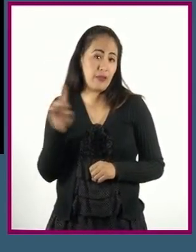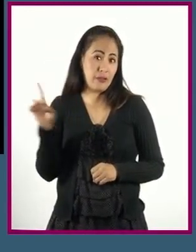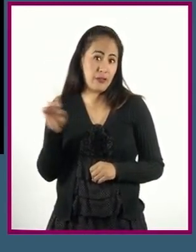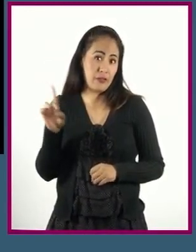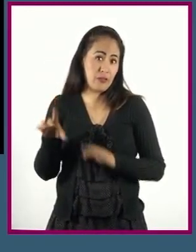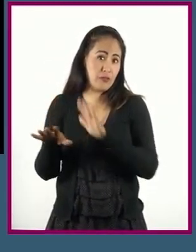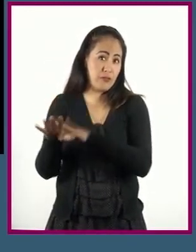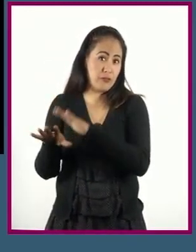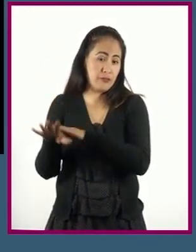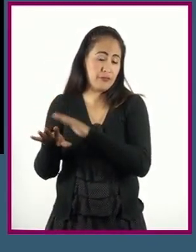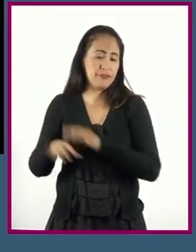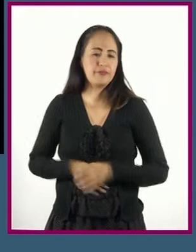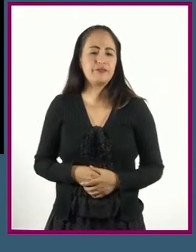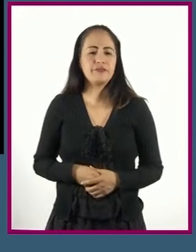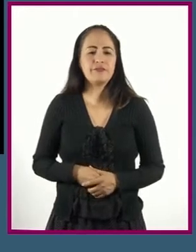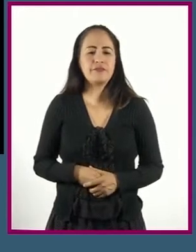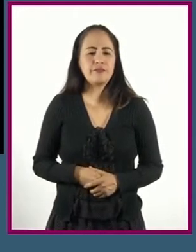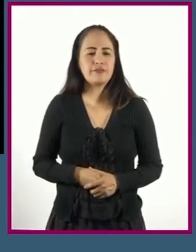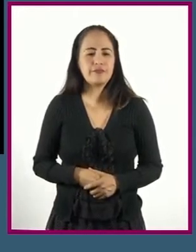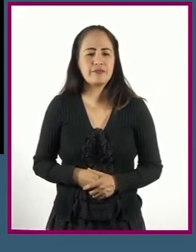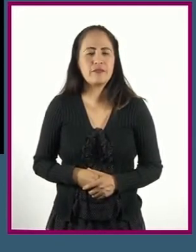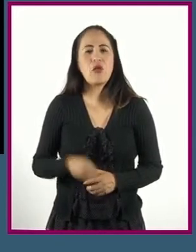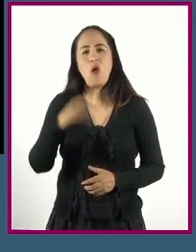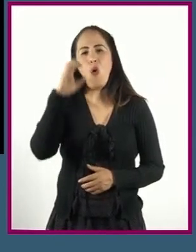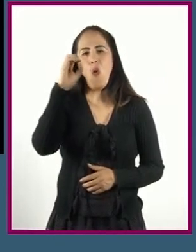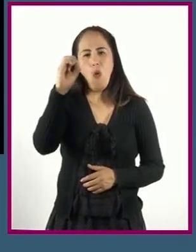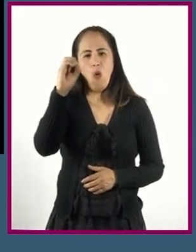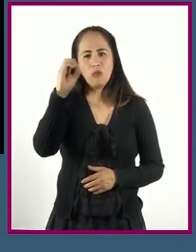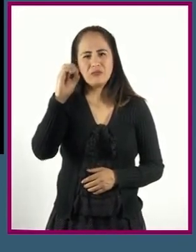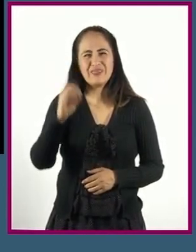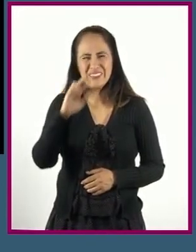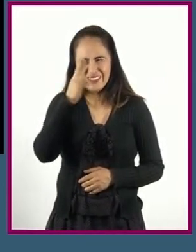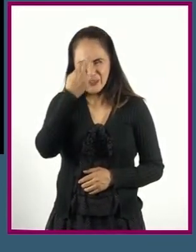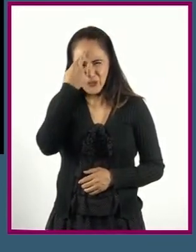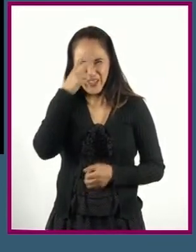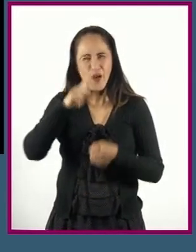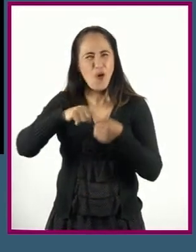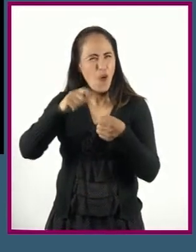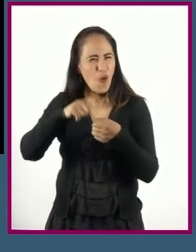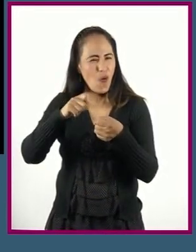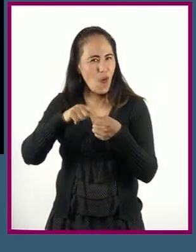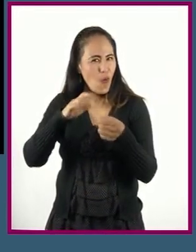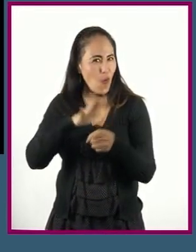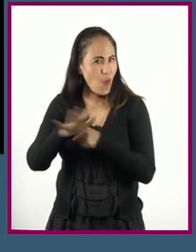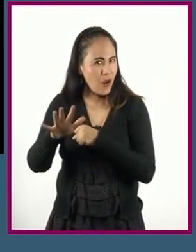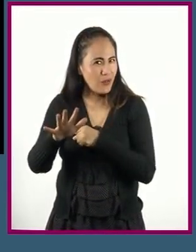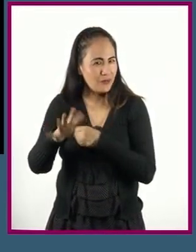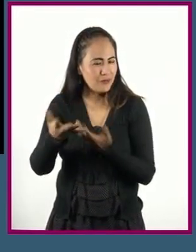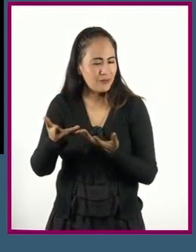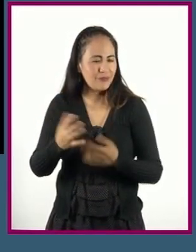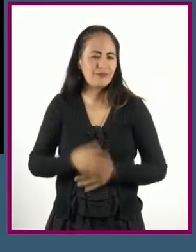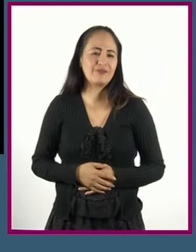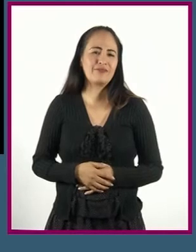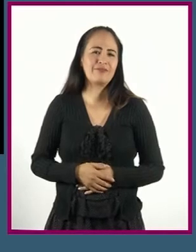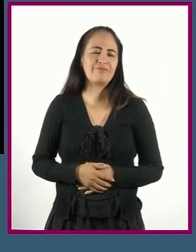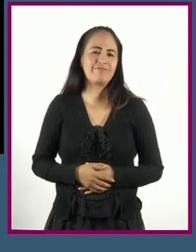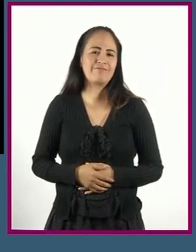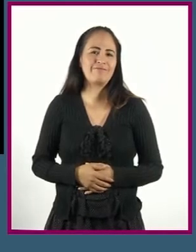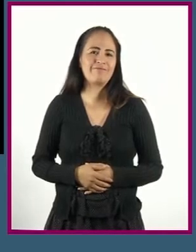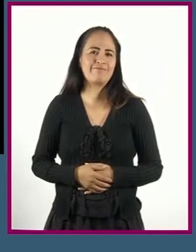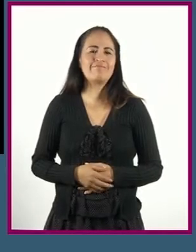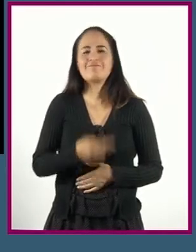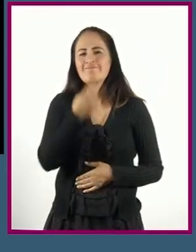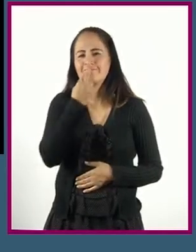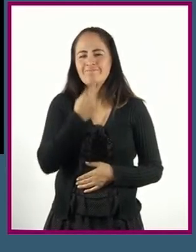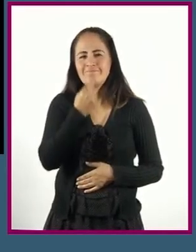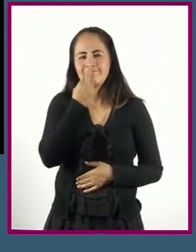colocar, así es, el oxígeno. Recuerden que en este caso su color corresponde